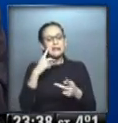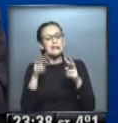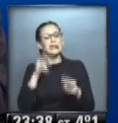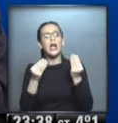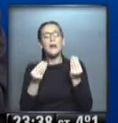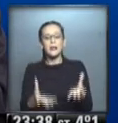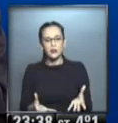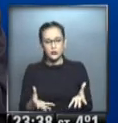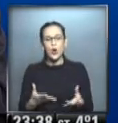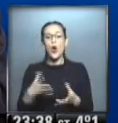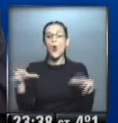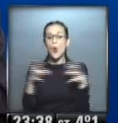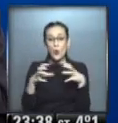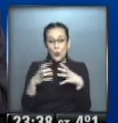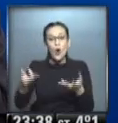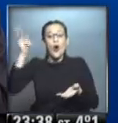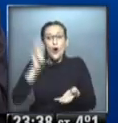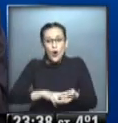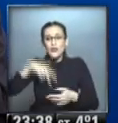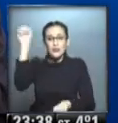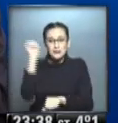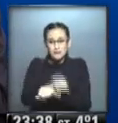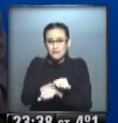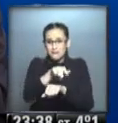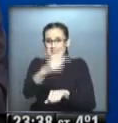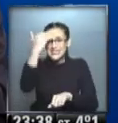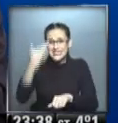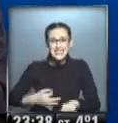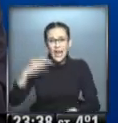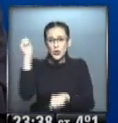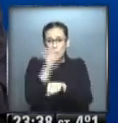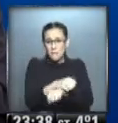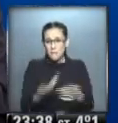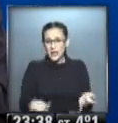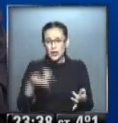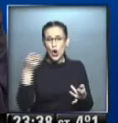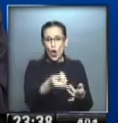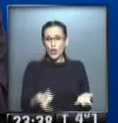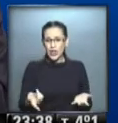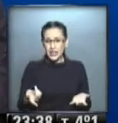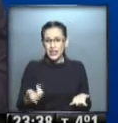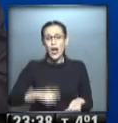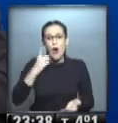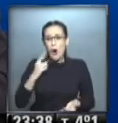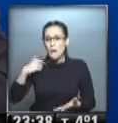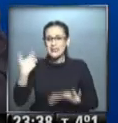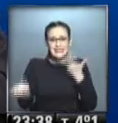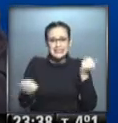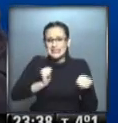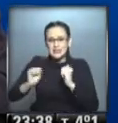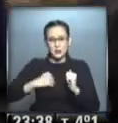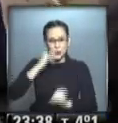Casación decidió volver a condenarlo, 15 años de prisión para Carrera. Por supuesto, está desesperado y este es su